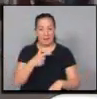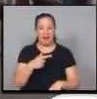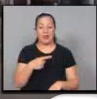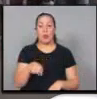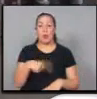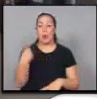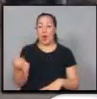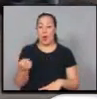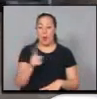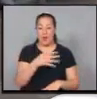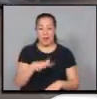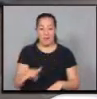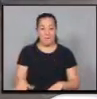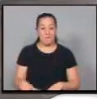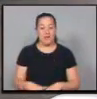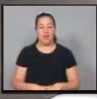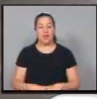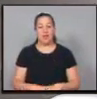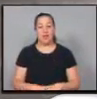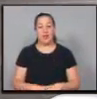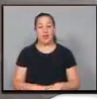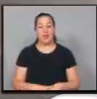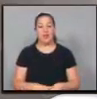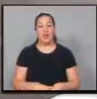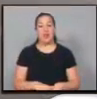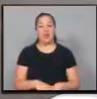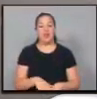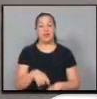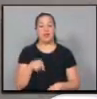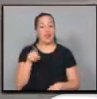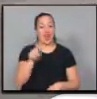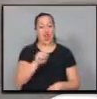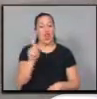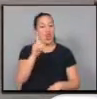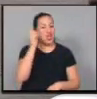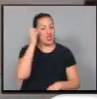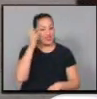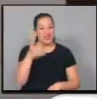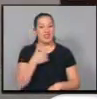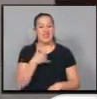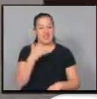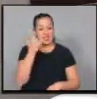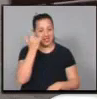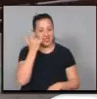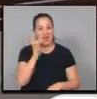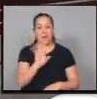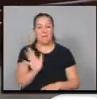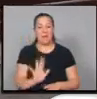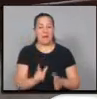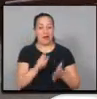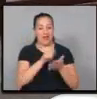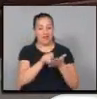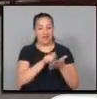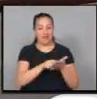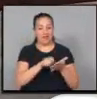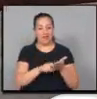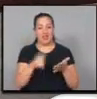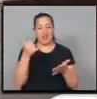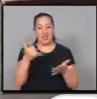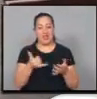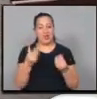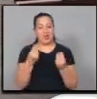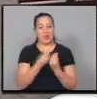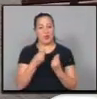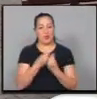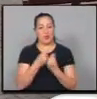del mar. Y no se olvidan, de los desafíos, ustedes, Romina, no se olvidan. No. Yo estuve haciendo mi listita porque hay muchas cosas para poder